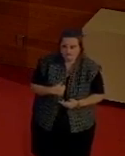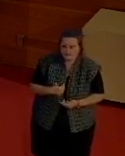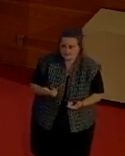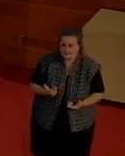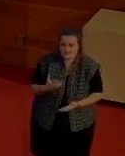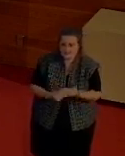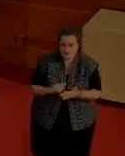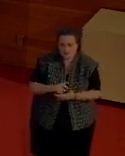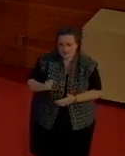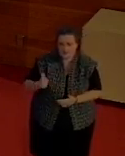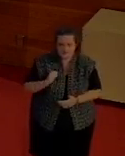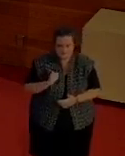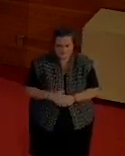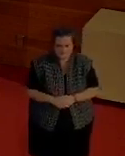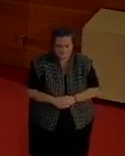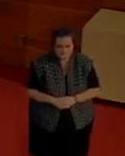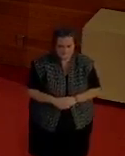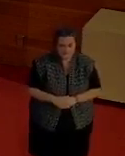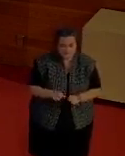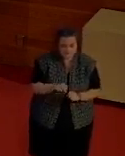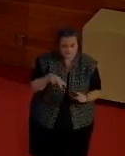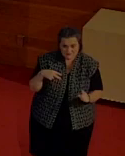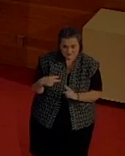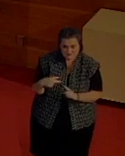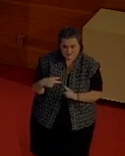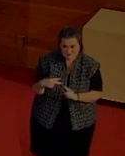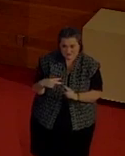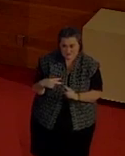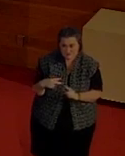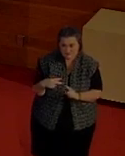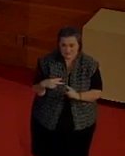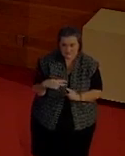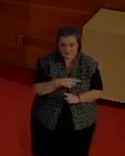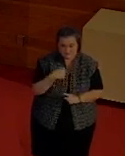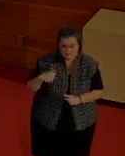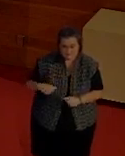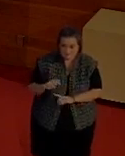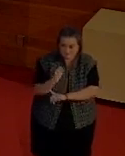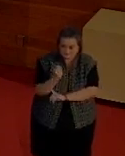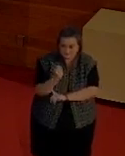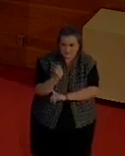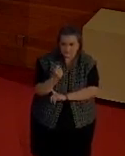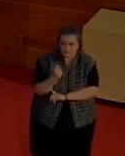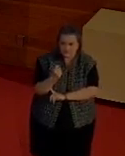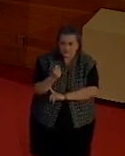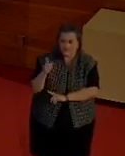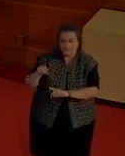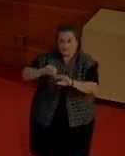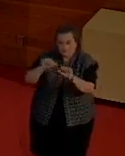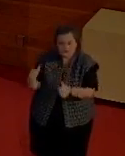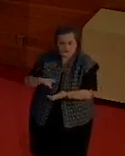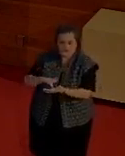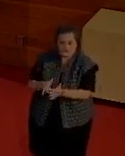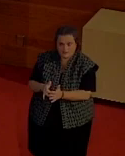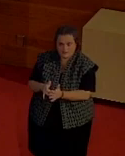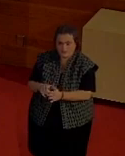los errores de otros luego desde ese punto de vista yo no le auguro a China mucho más éxito Ya otra vez lo mismo ha agotado el modelo a partir